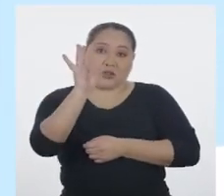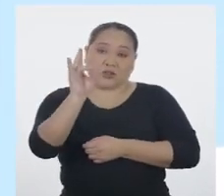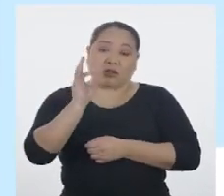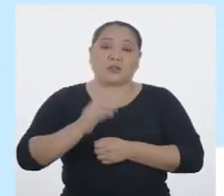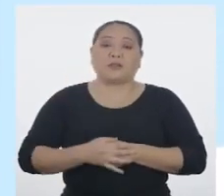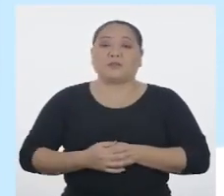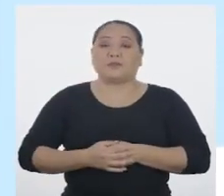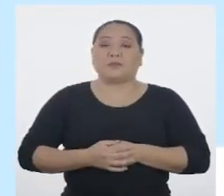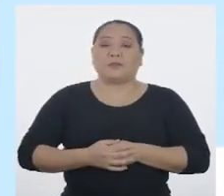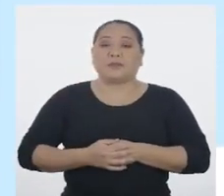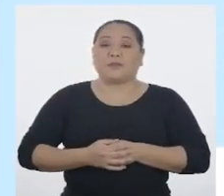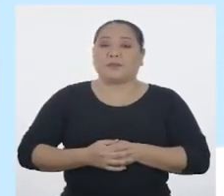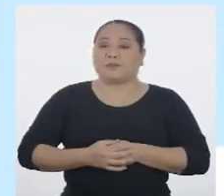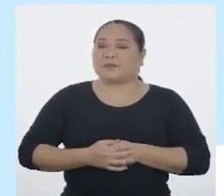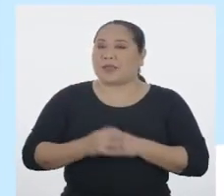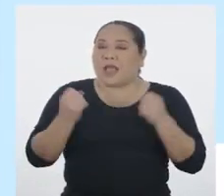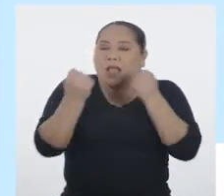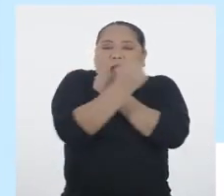614-1407.